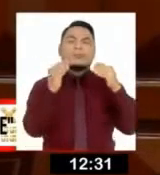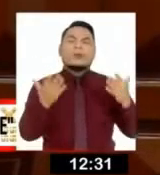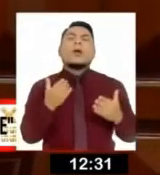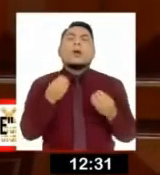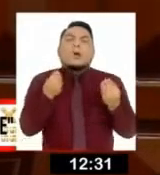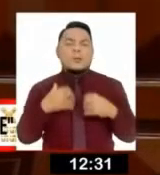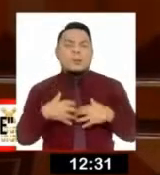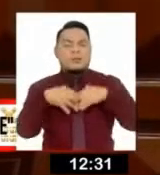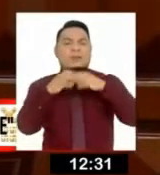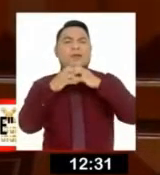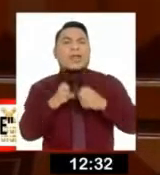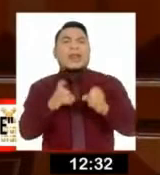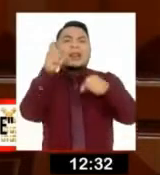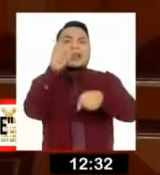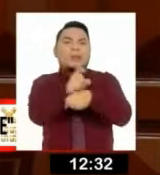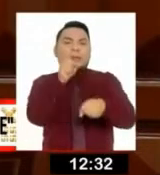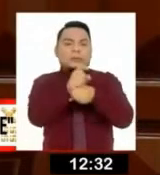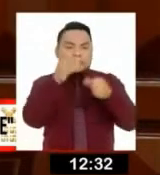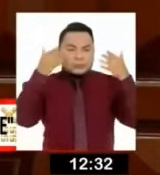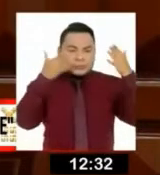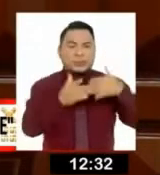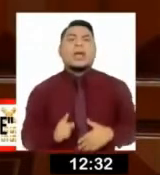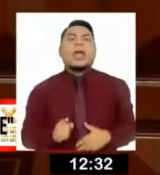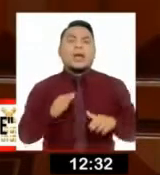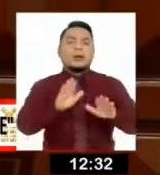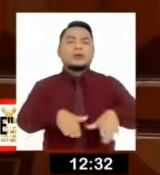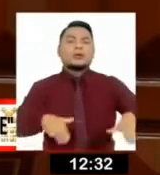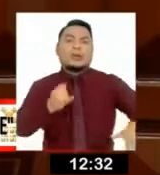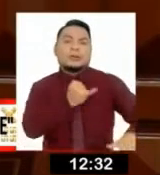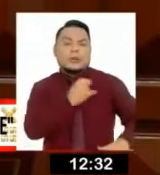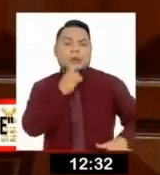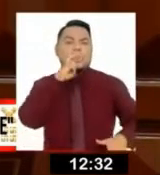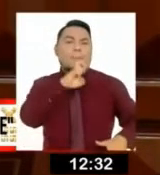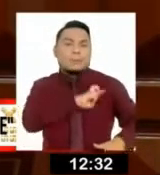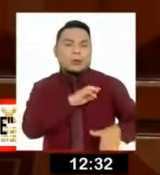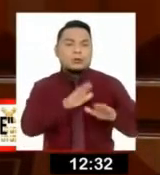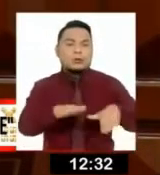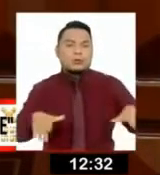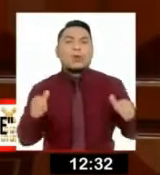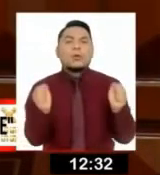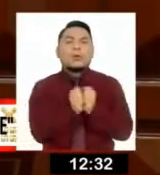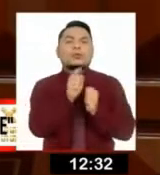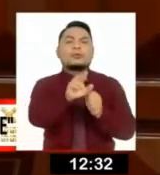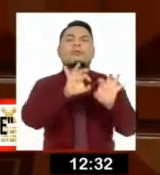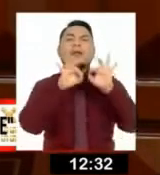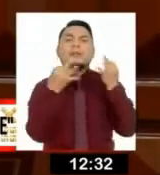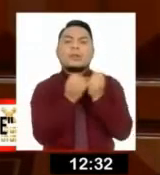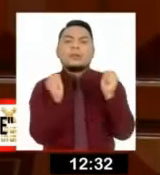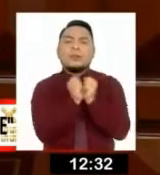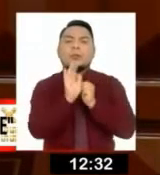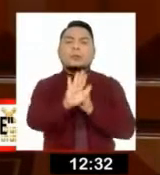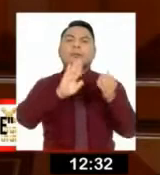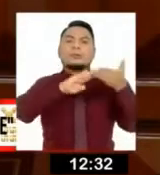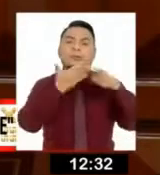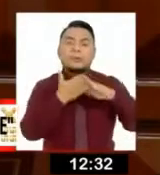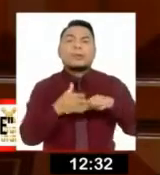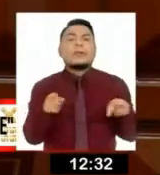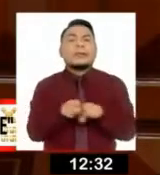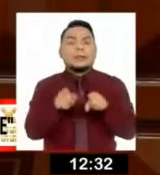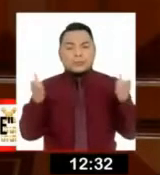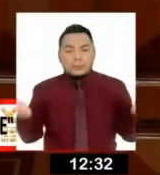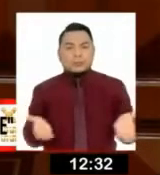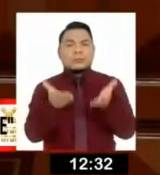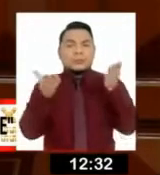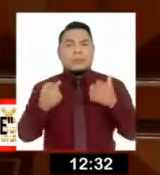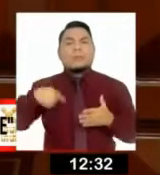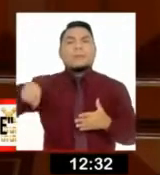del fortalecimiento de la educación destinada a la primera infancia junto a las familias y comunidades. El impulso del mejoramiento del